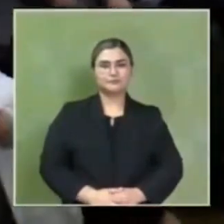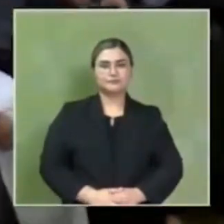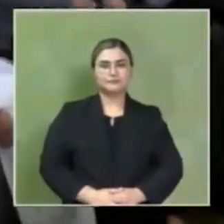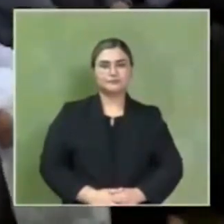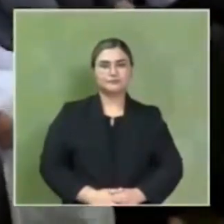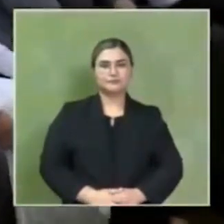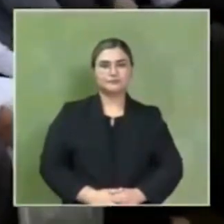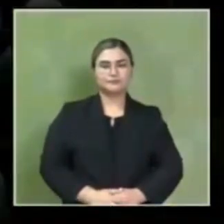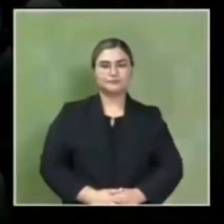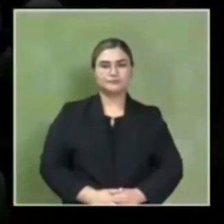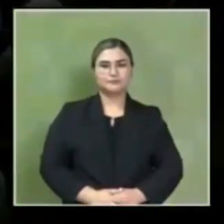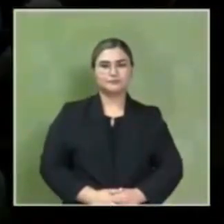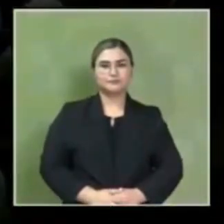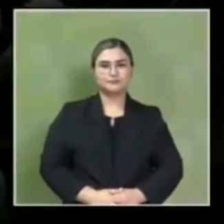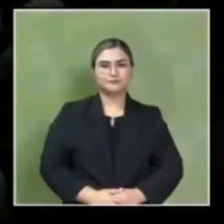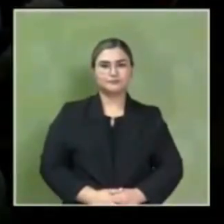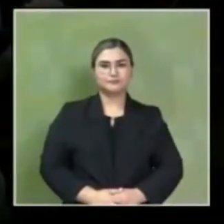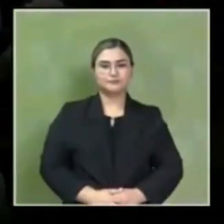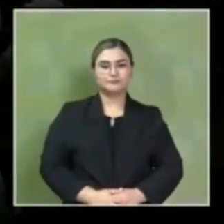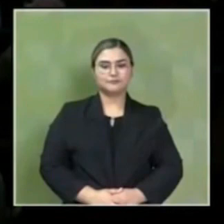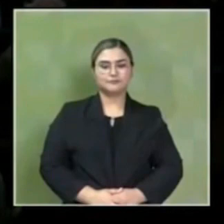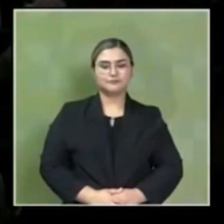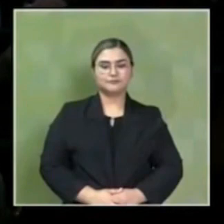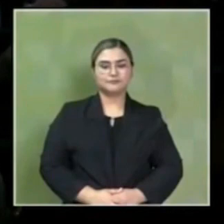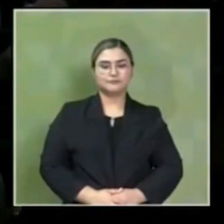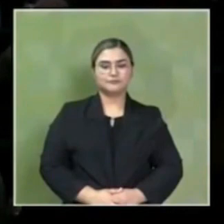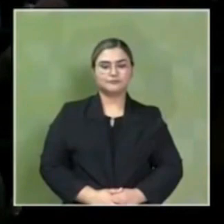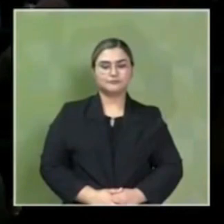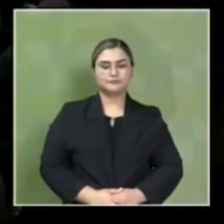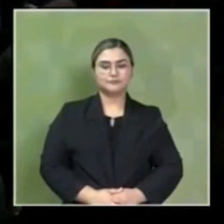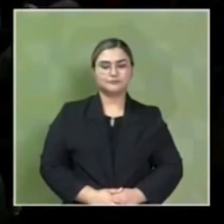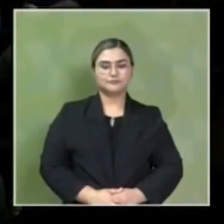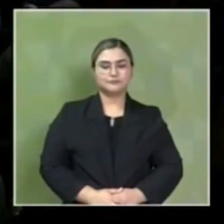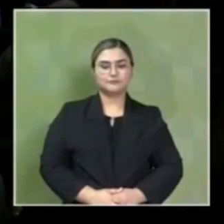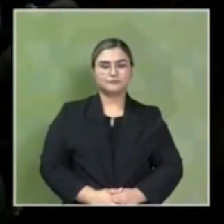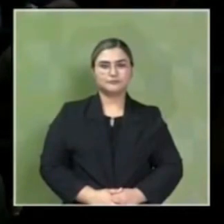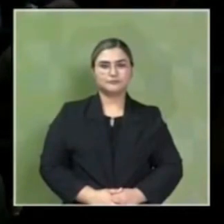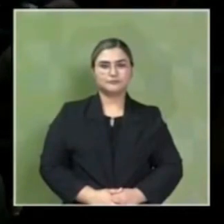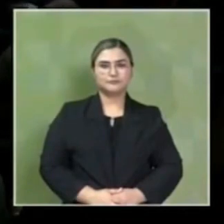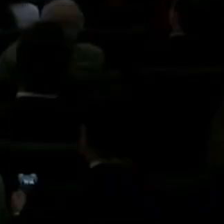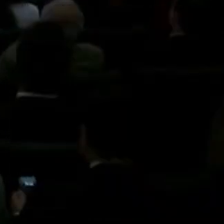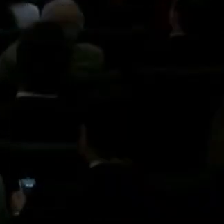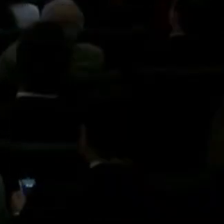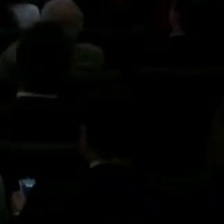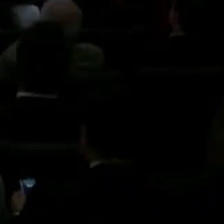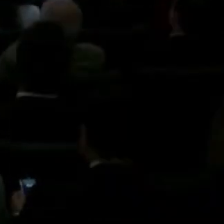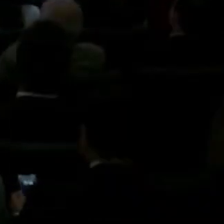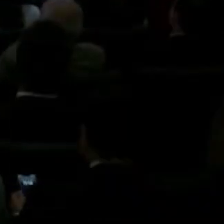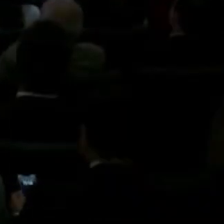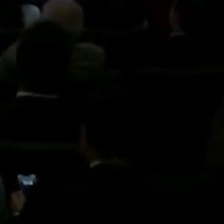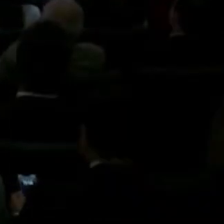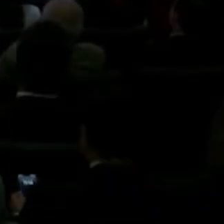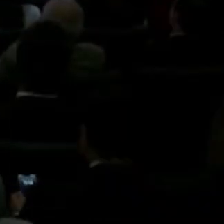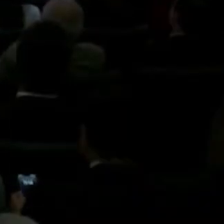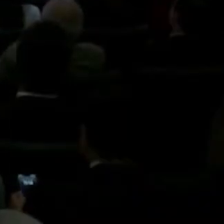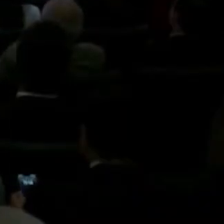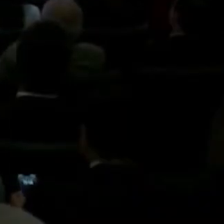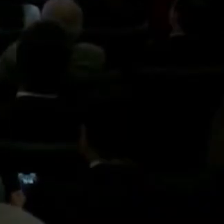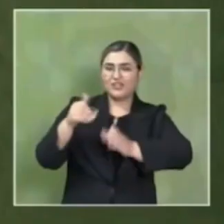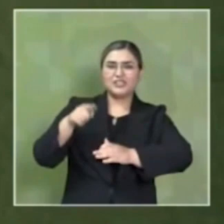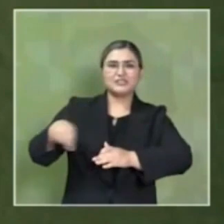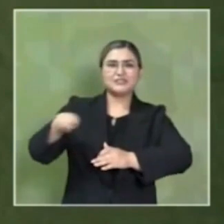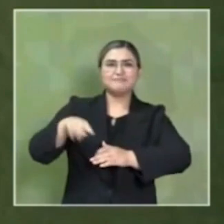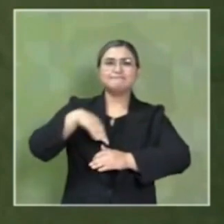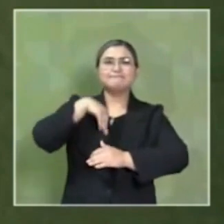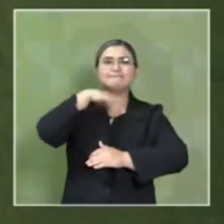él solo, ahí tenía los invitados, se paró el secretario de gobierno, ponte de pie, piquito, si no, no va a ser candidato por